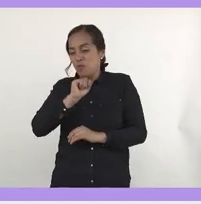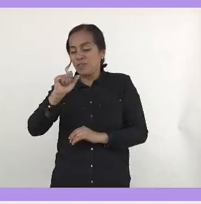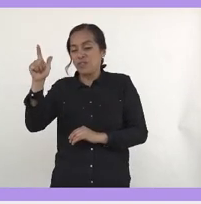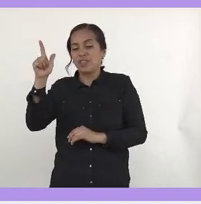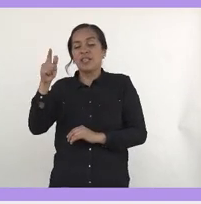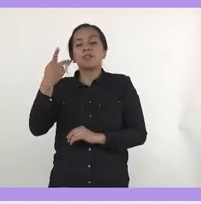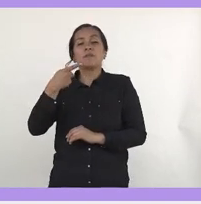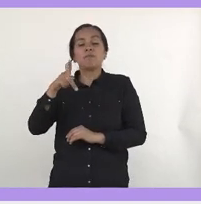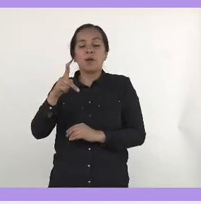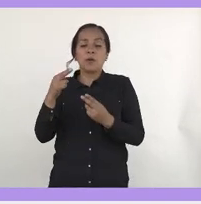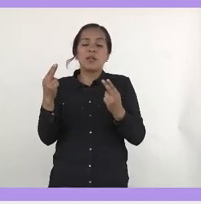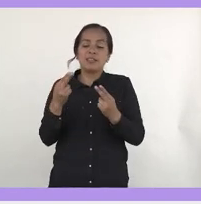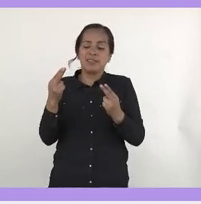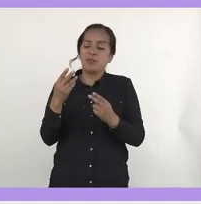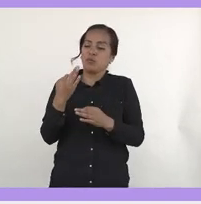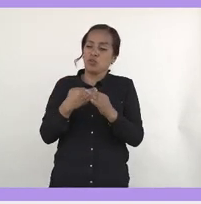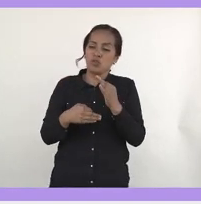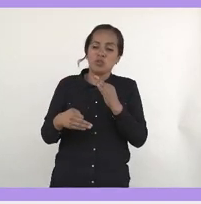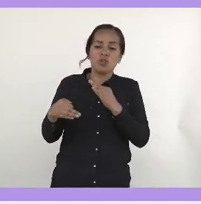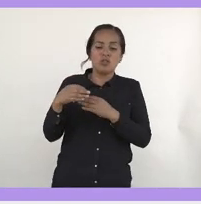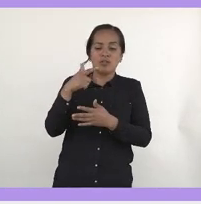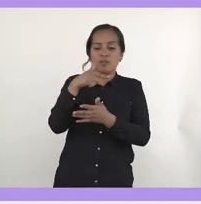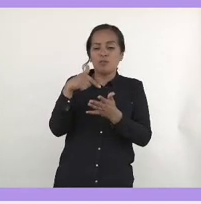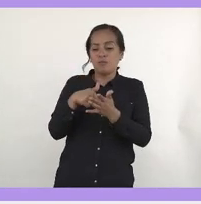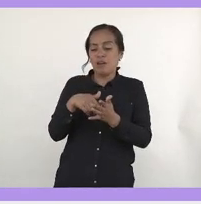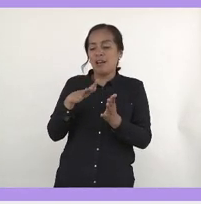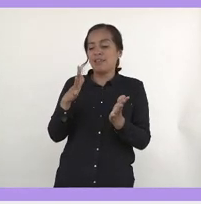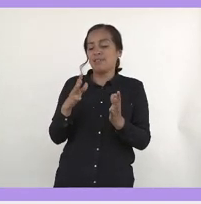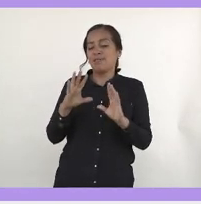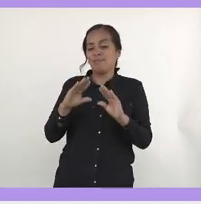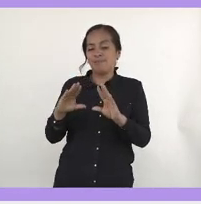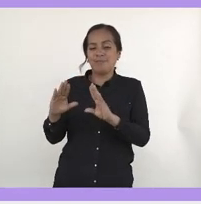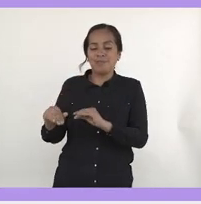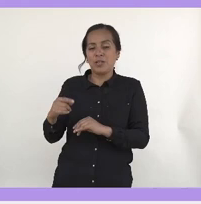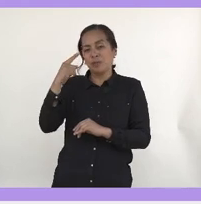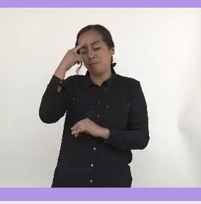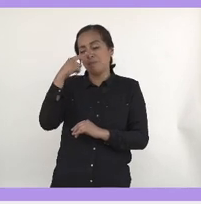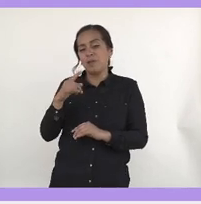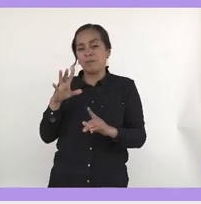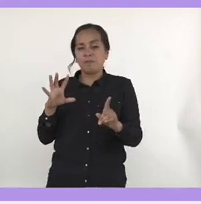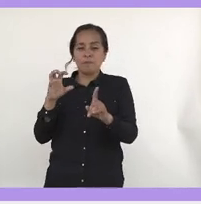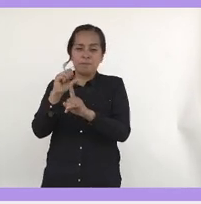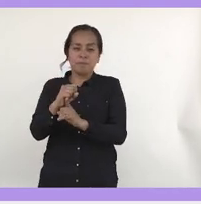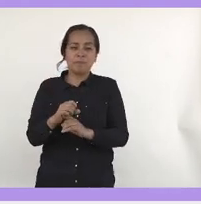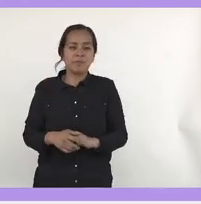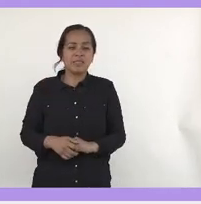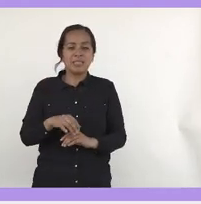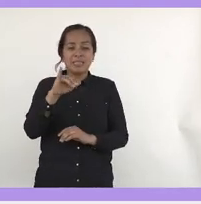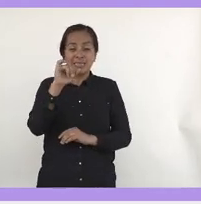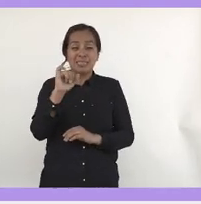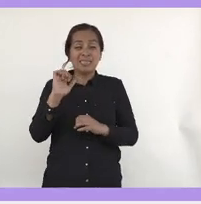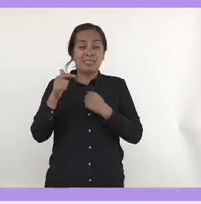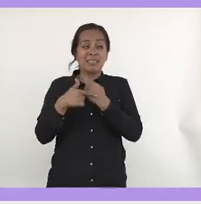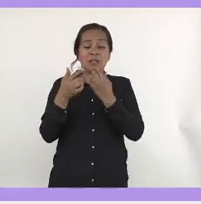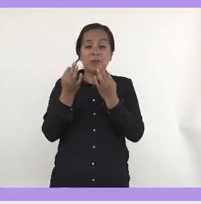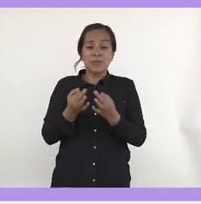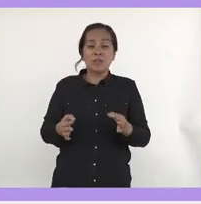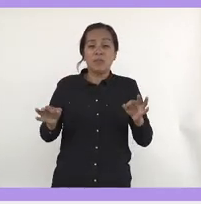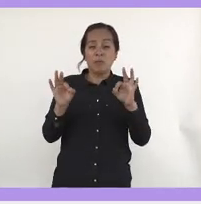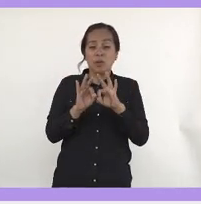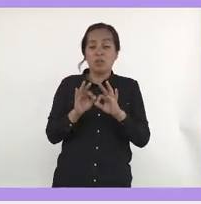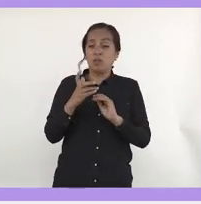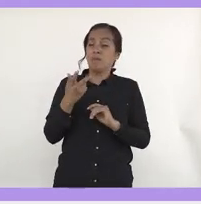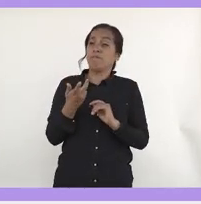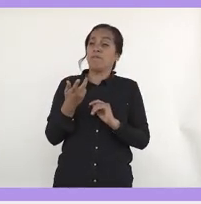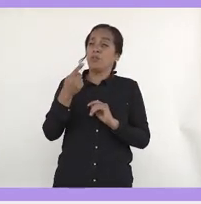necesitamos de todas estas iniciativas para llegar ahí sí sin duda yo creo que es algo sumamente importante y yo creo que